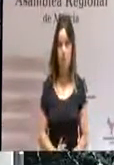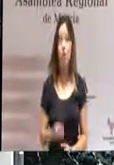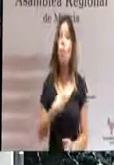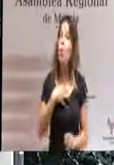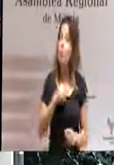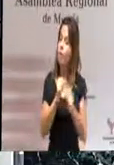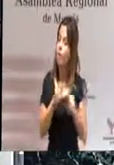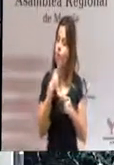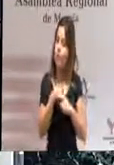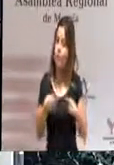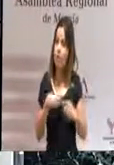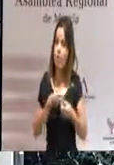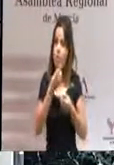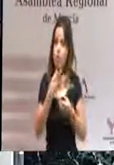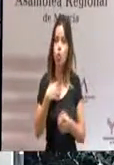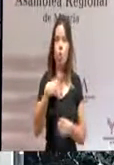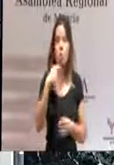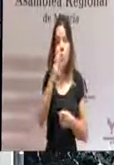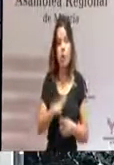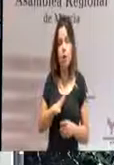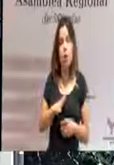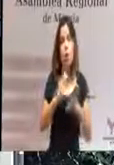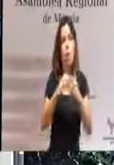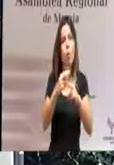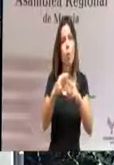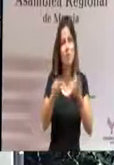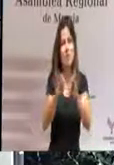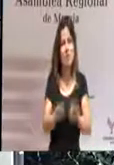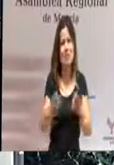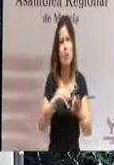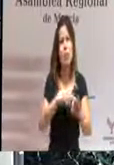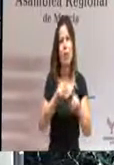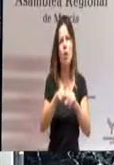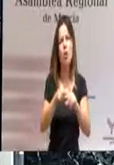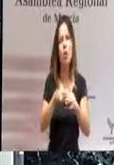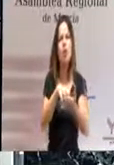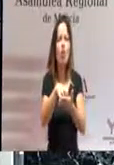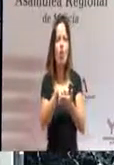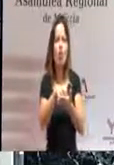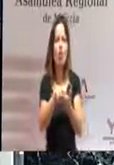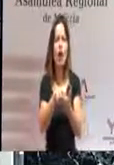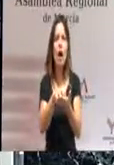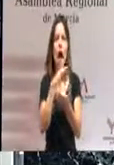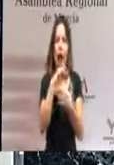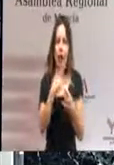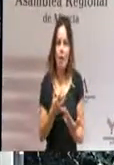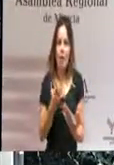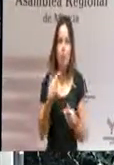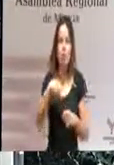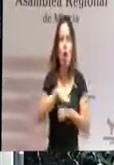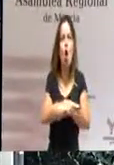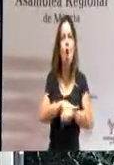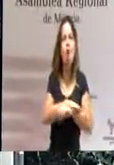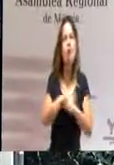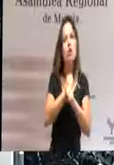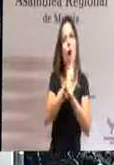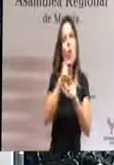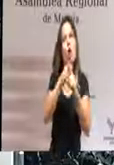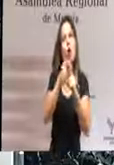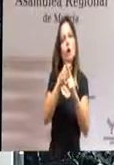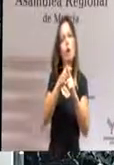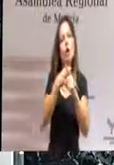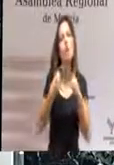otra manera. Creo que desde ningún partido se puede cuestionar que tenemos un gobierno que trabaja para hacer